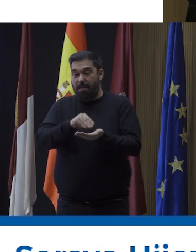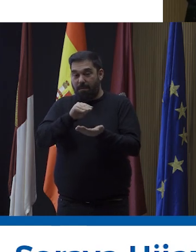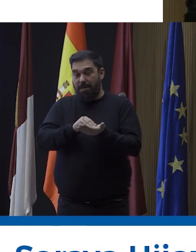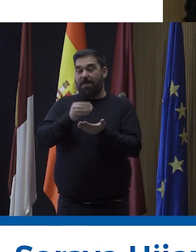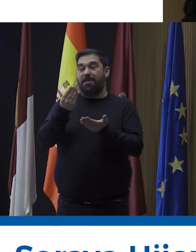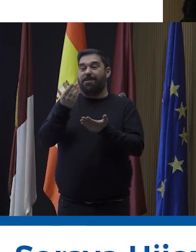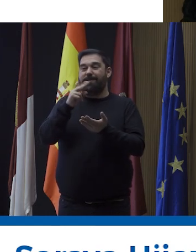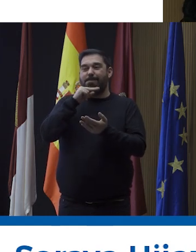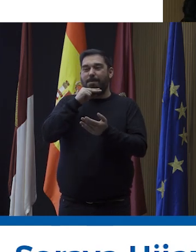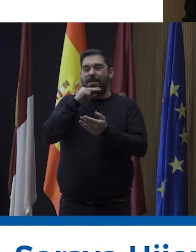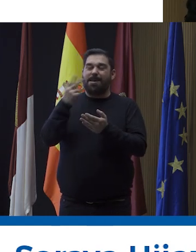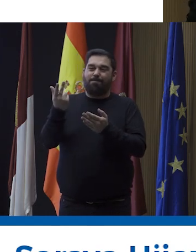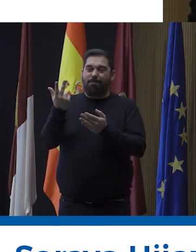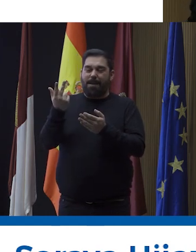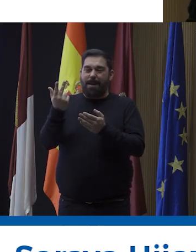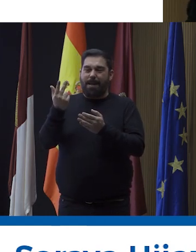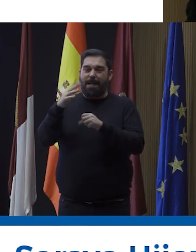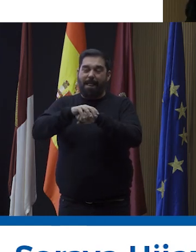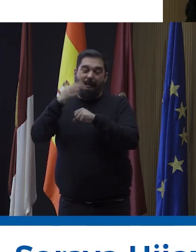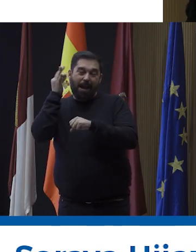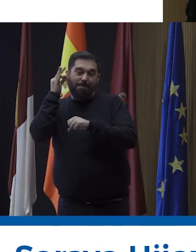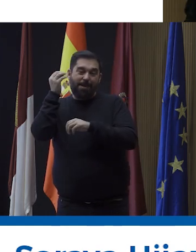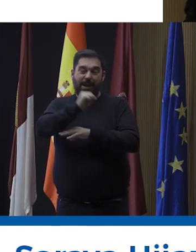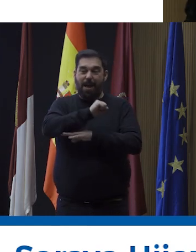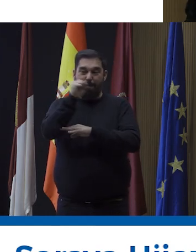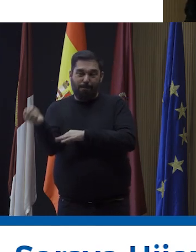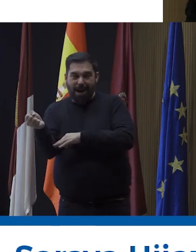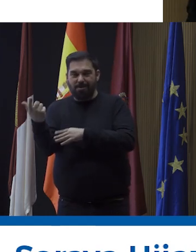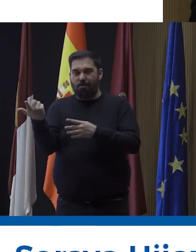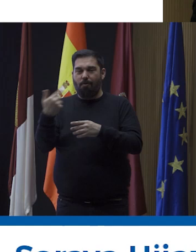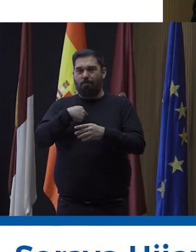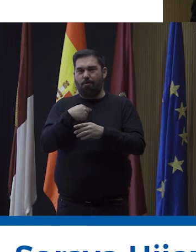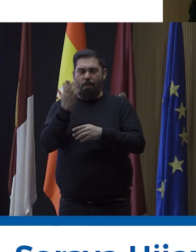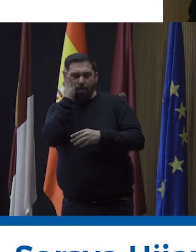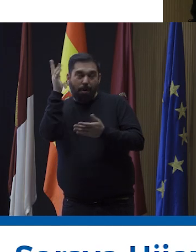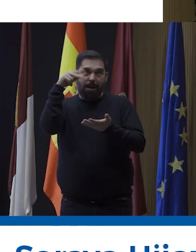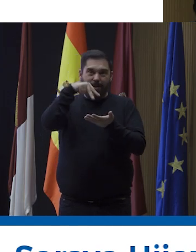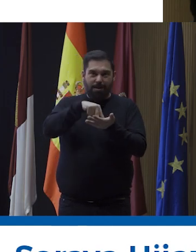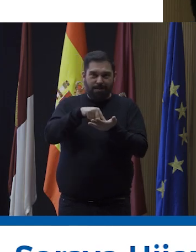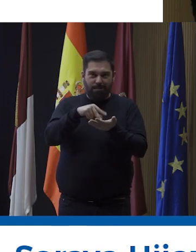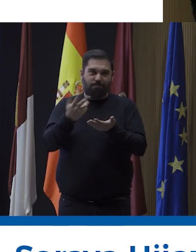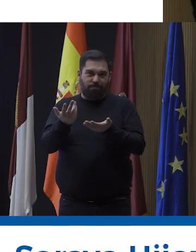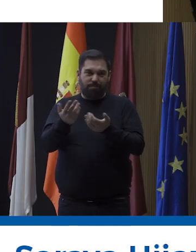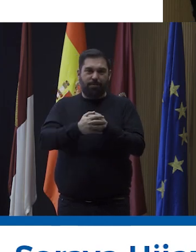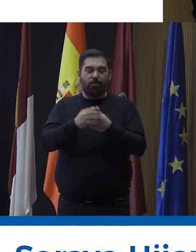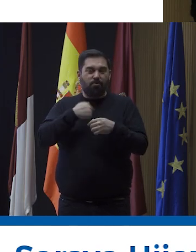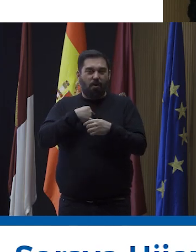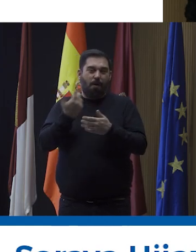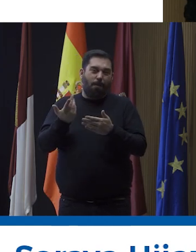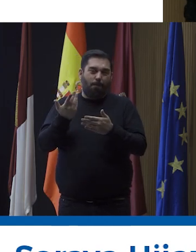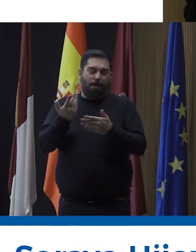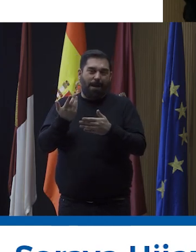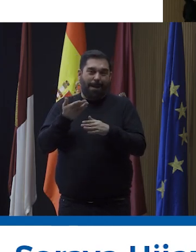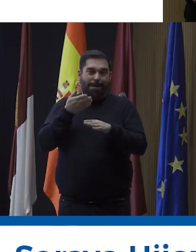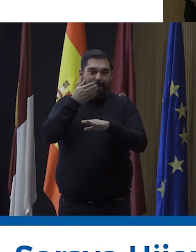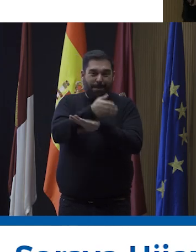hermana, creo que voy más, o me levanto más veces por la noche, ¿ahora qué pasa? O no llego al baño, ¿vale? Síntomas de